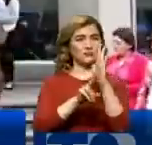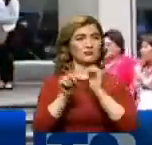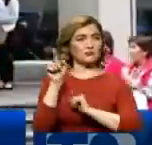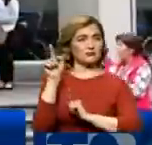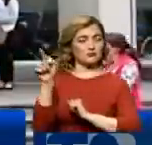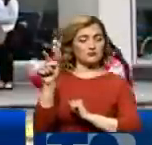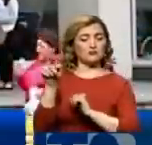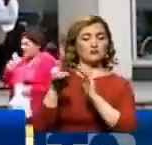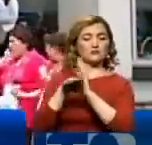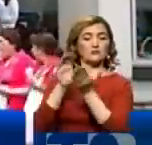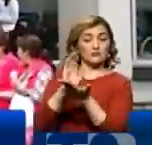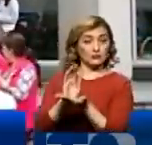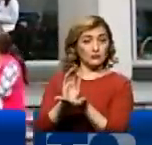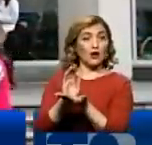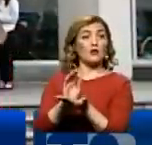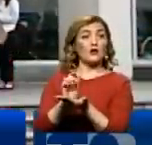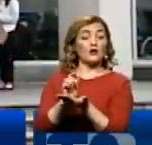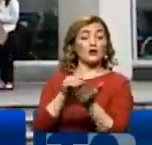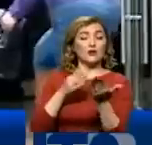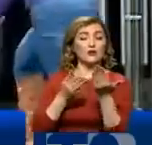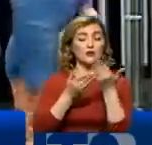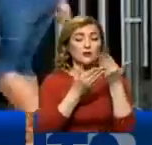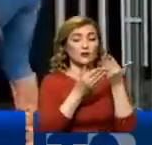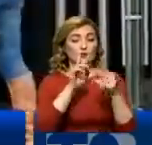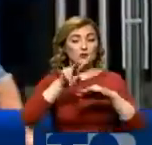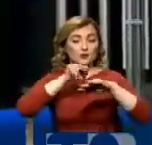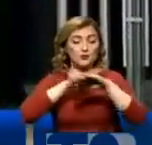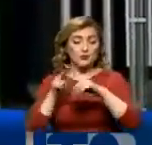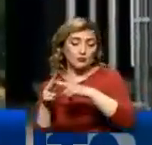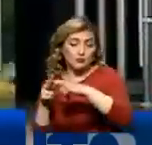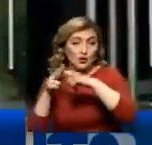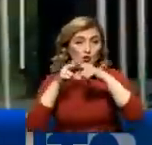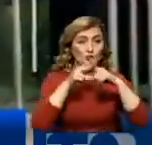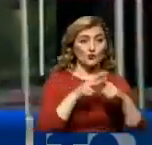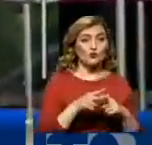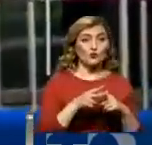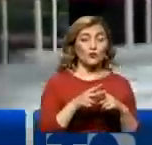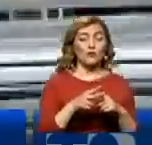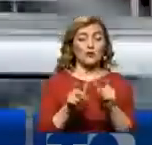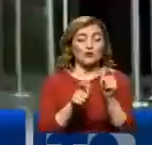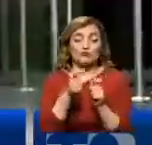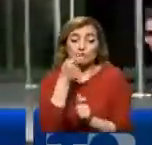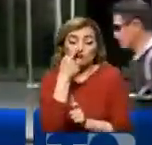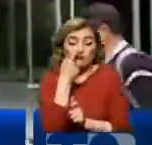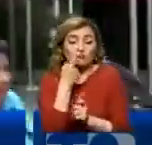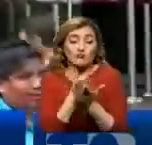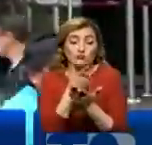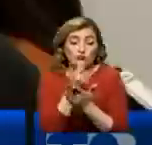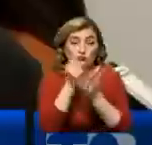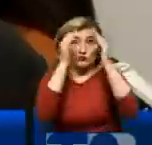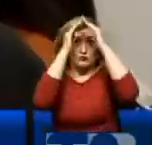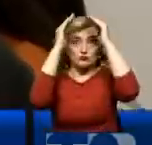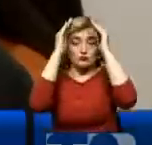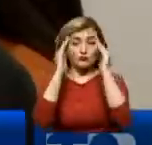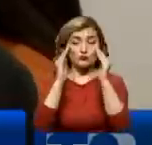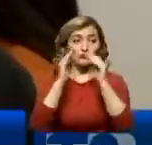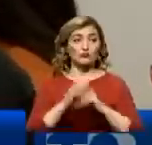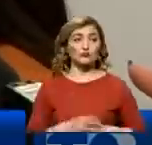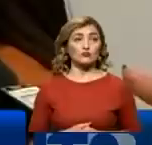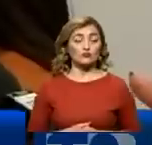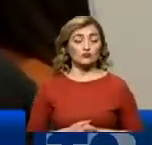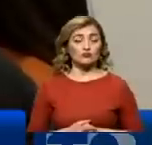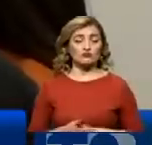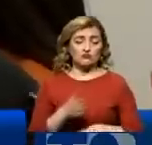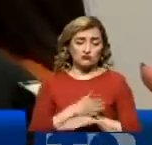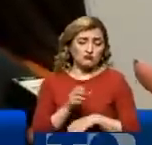inmobiliarios, el BIES presentó el evento nacional en el que colocarán préstamos hipotecarios y los interesados podrán adquirir viviendas. En las condiciones que habíamos